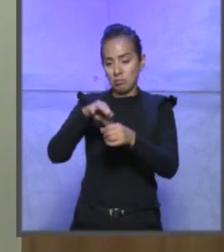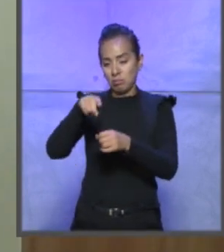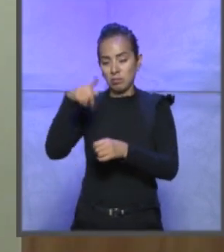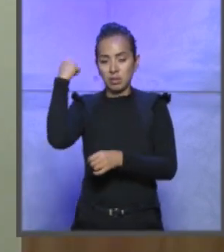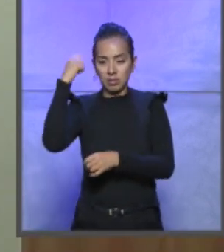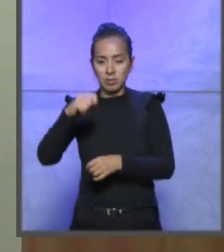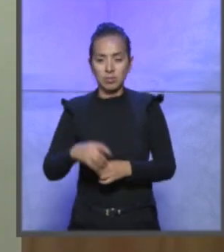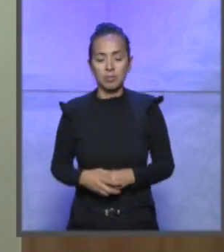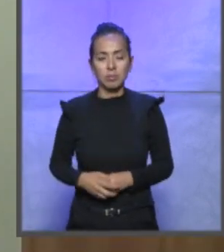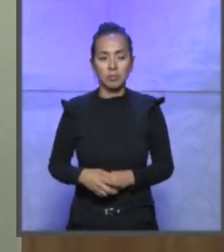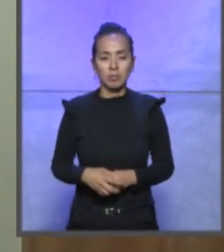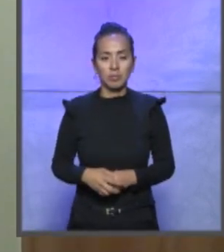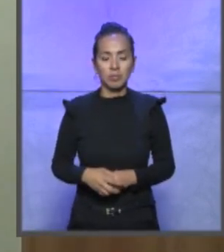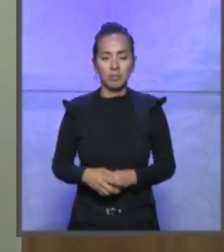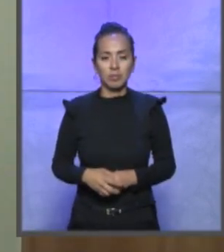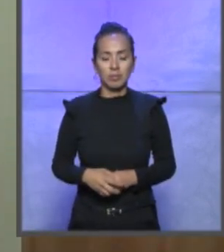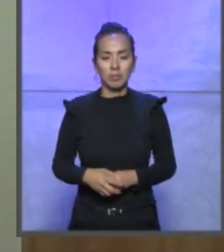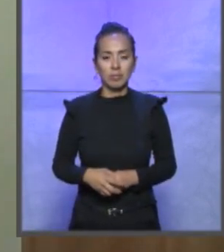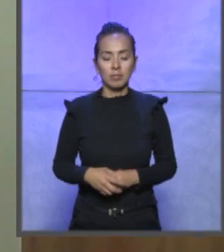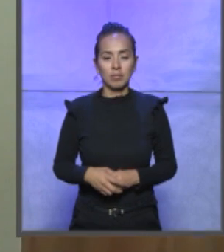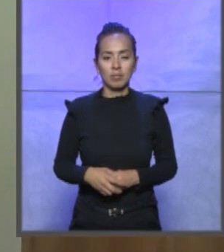Tabasco. Adelante, magistrada presidenta.